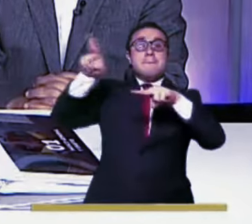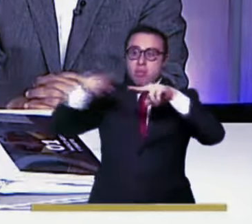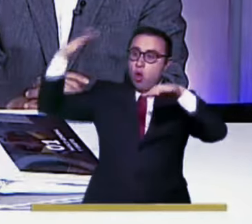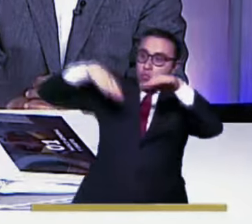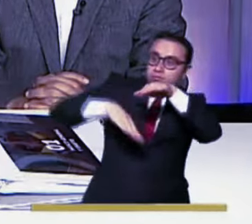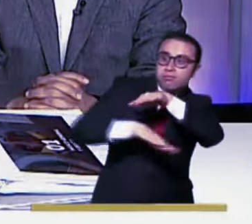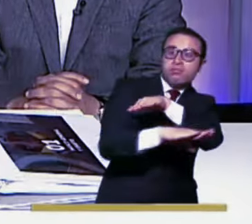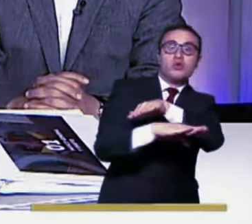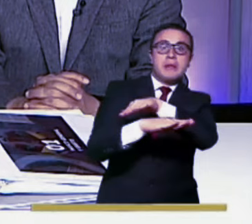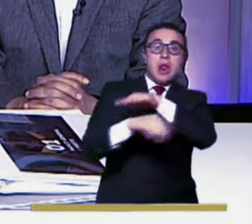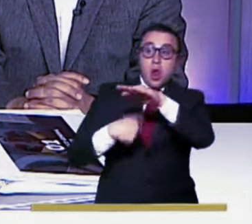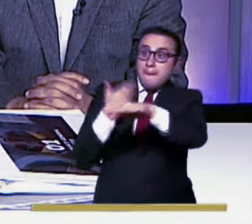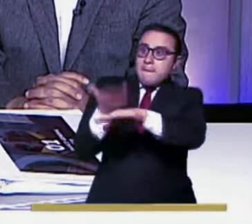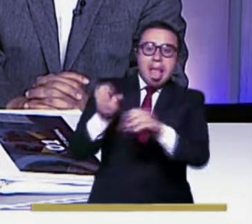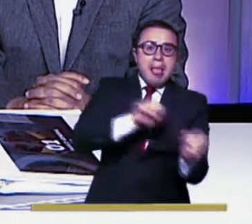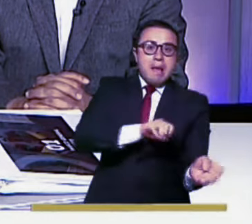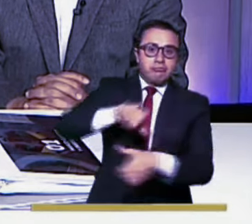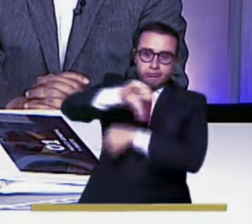del cual ya no hablaremos más.